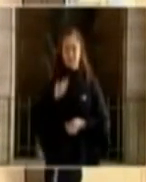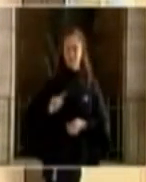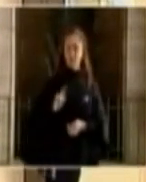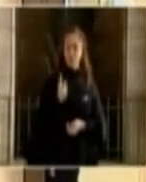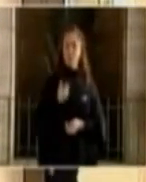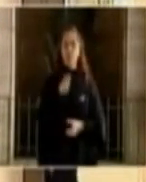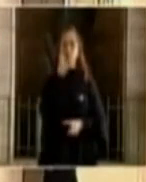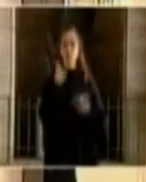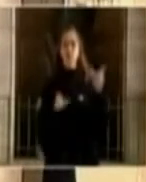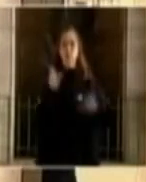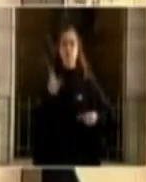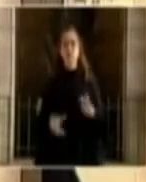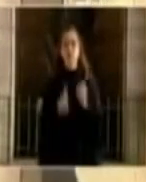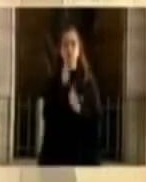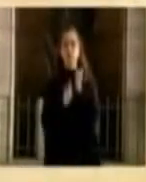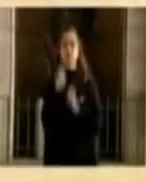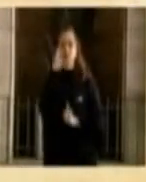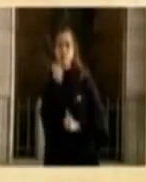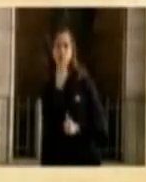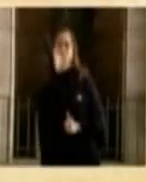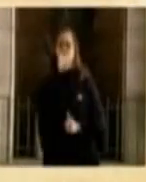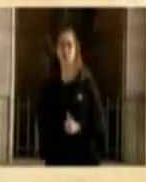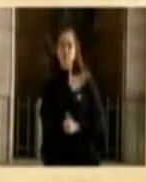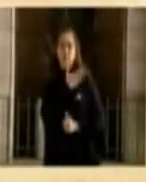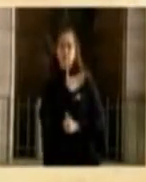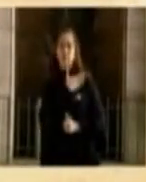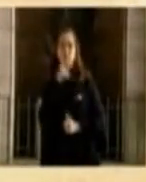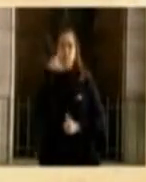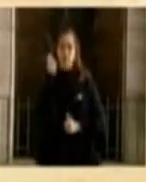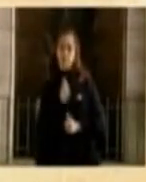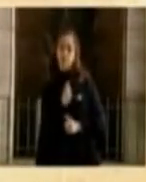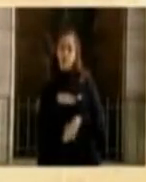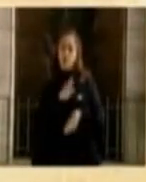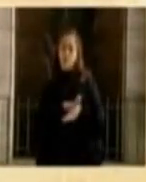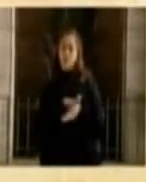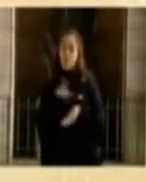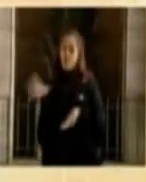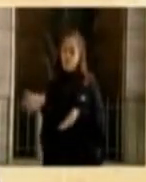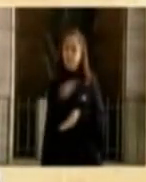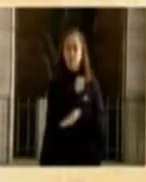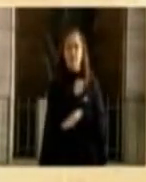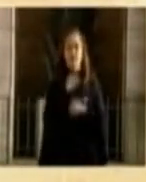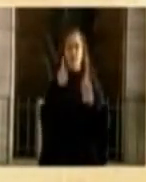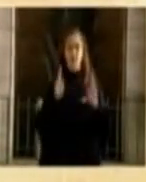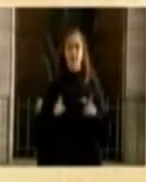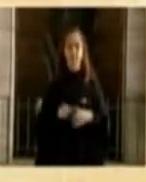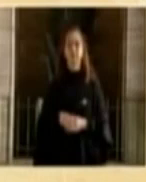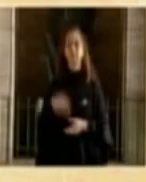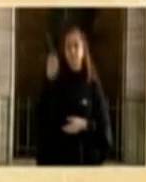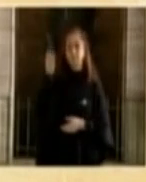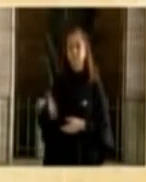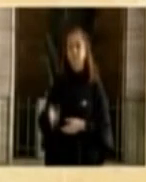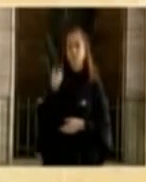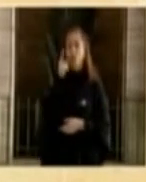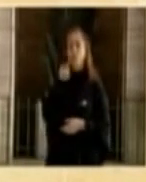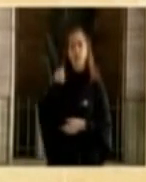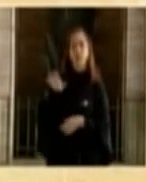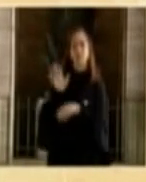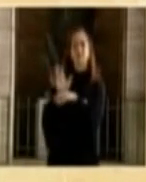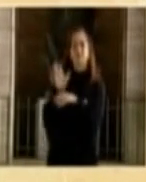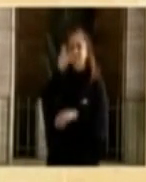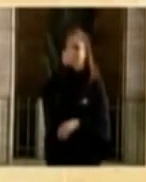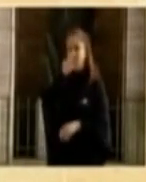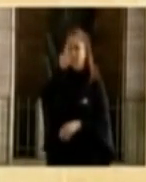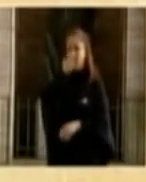santafesinas y rosarinas, estemos cumpliendo ese mandato. El hombre se llamó Manuel Belgrano. Murió hace 200